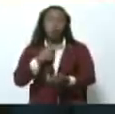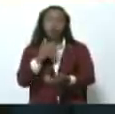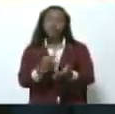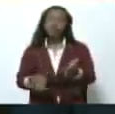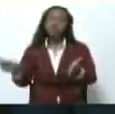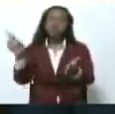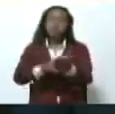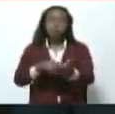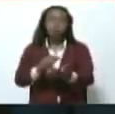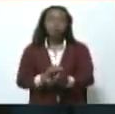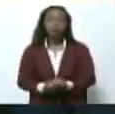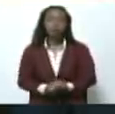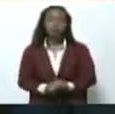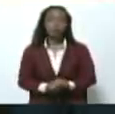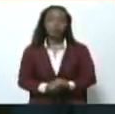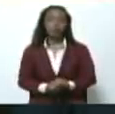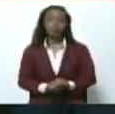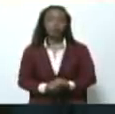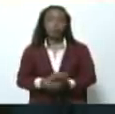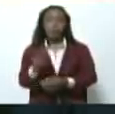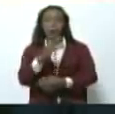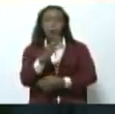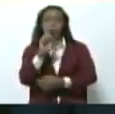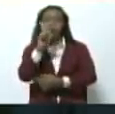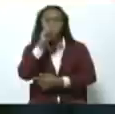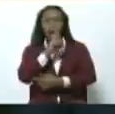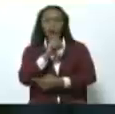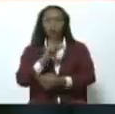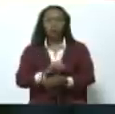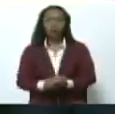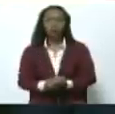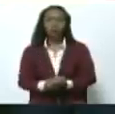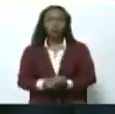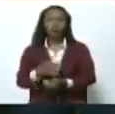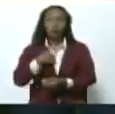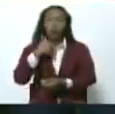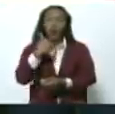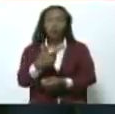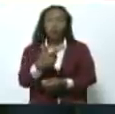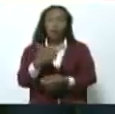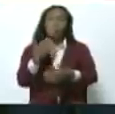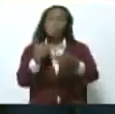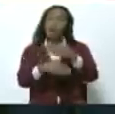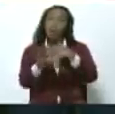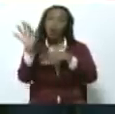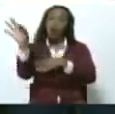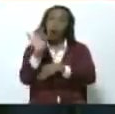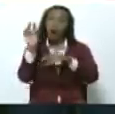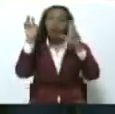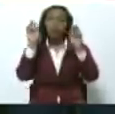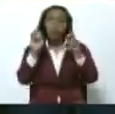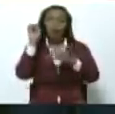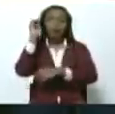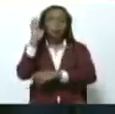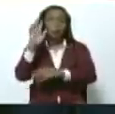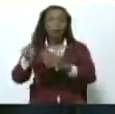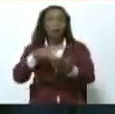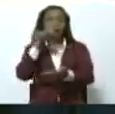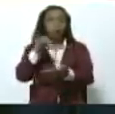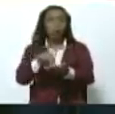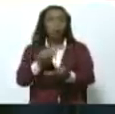Lo ratifico. Hace un año les dije, vamos a elegir la nueva Asamblea Nacional